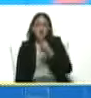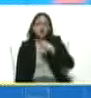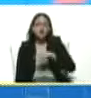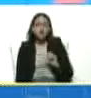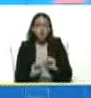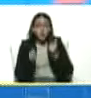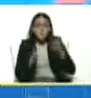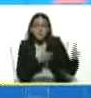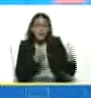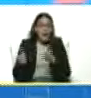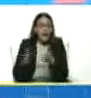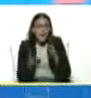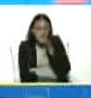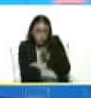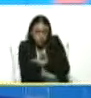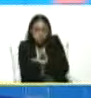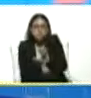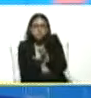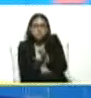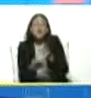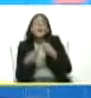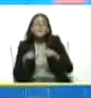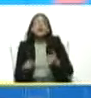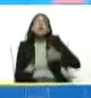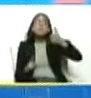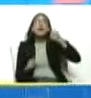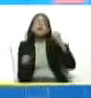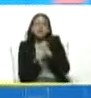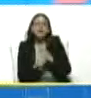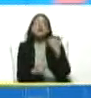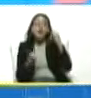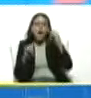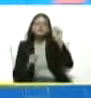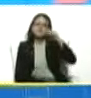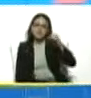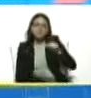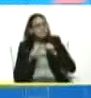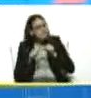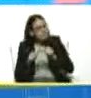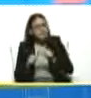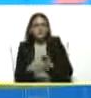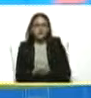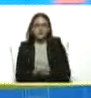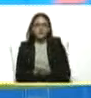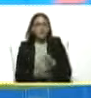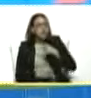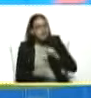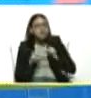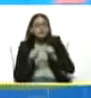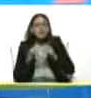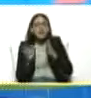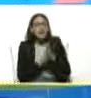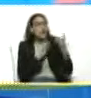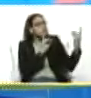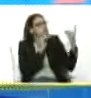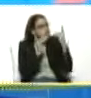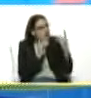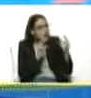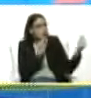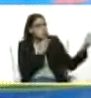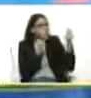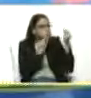correcto, pero falta mucho por hacer. Y este diálogo ampliado,